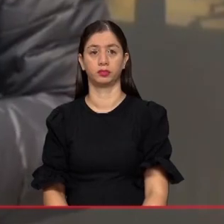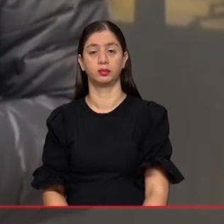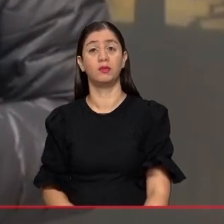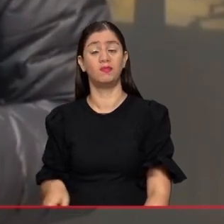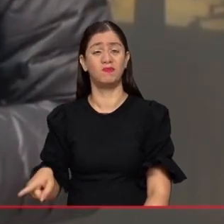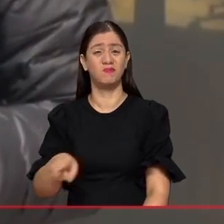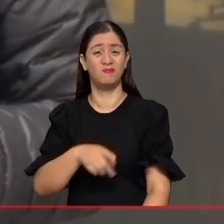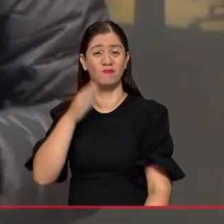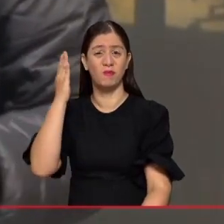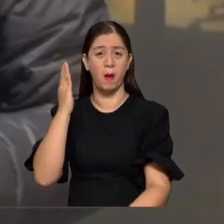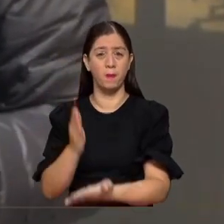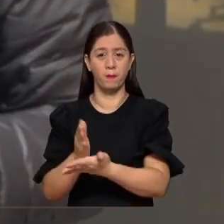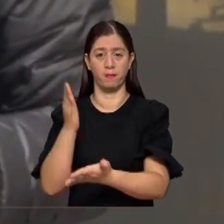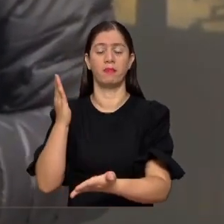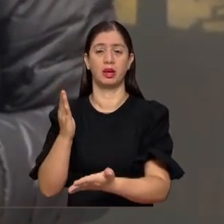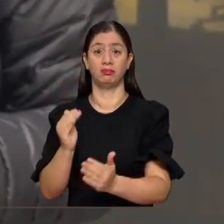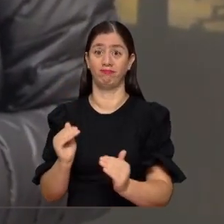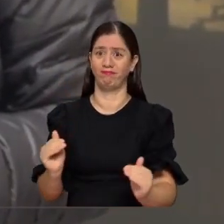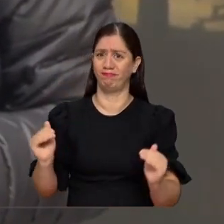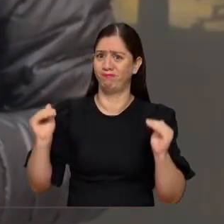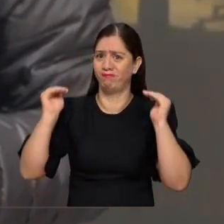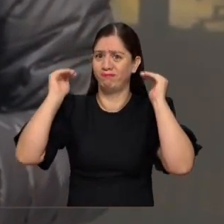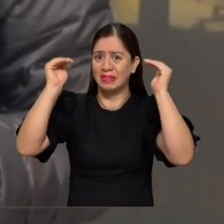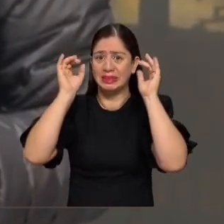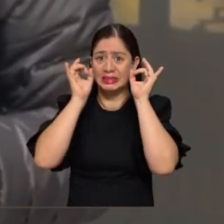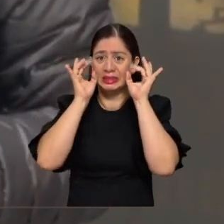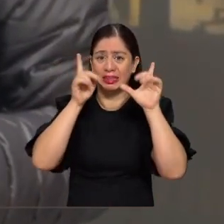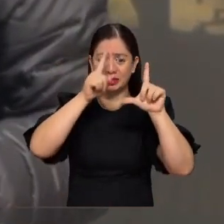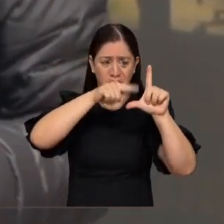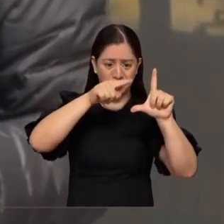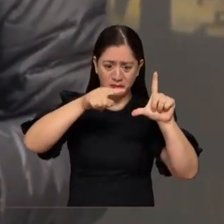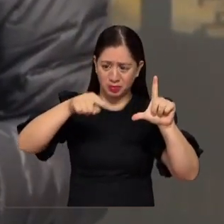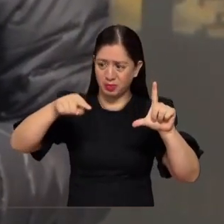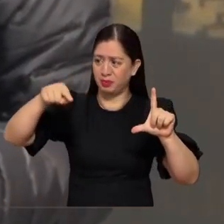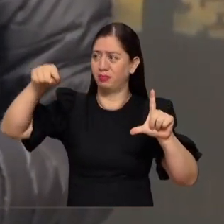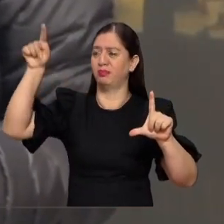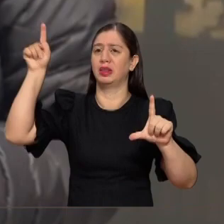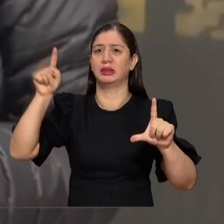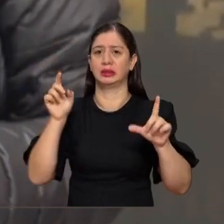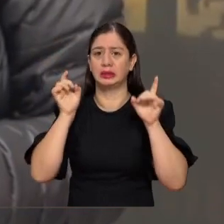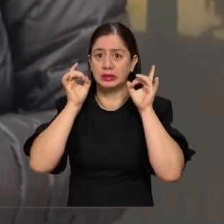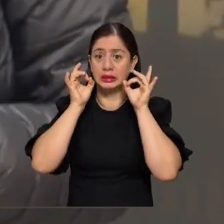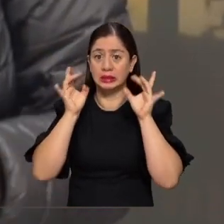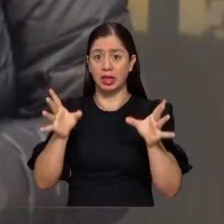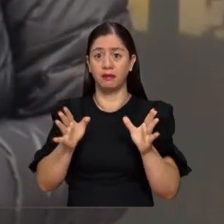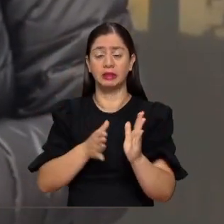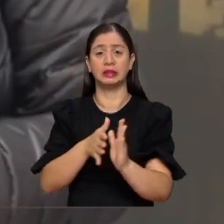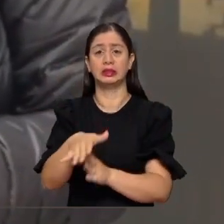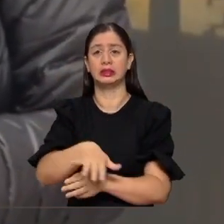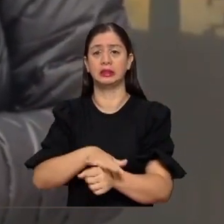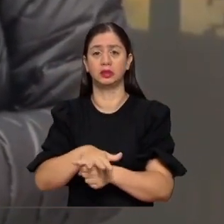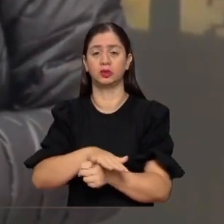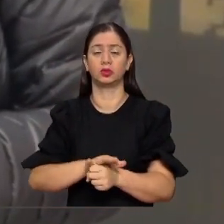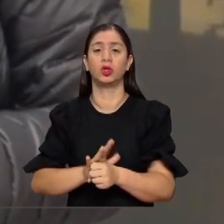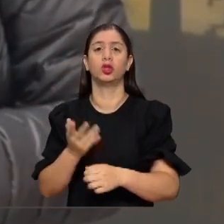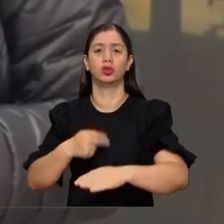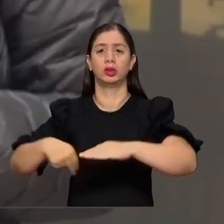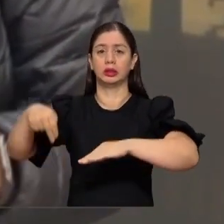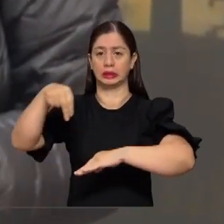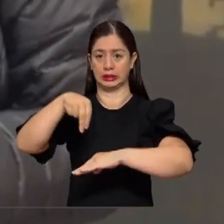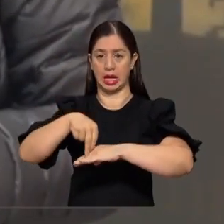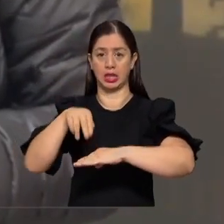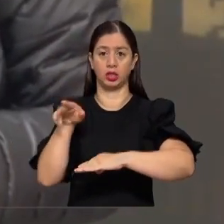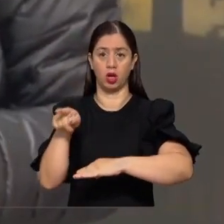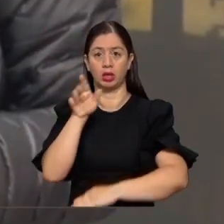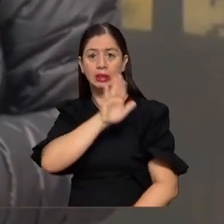Estos hechos elevan aún más las graves cifras que tenemos en materia de hechos victimizantes en el departamento de Nariño. De